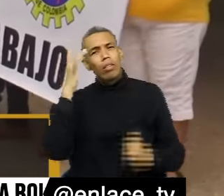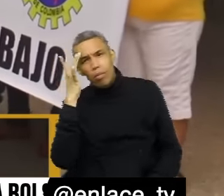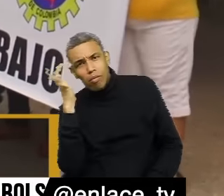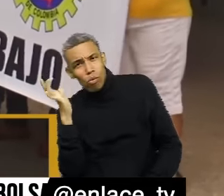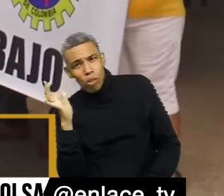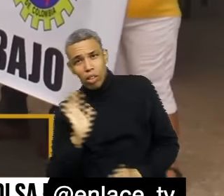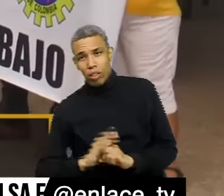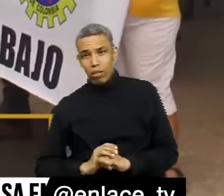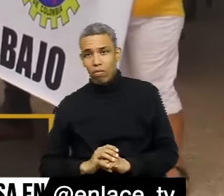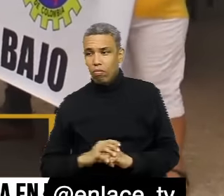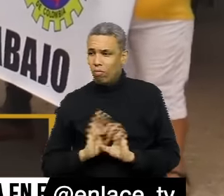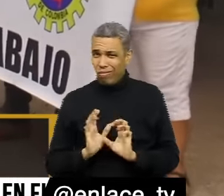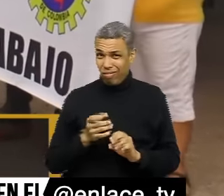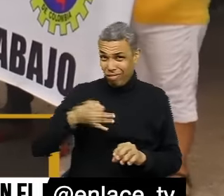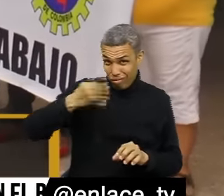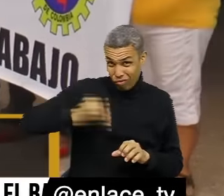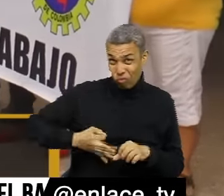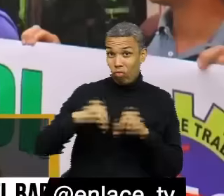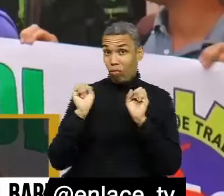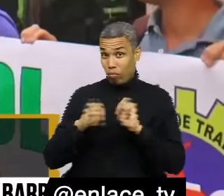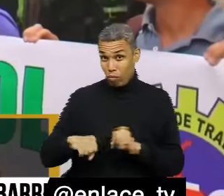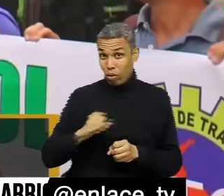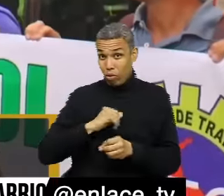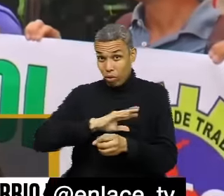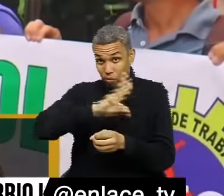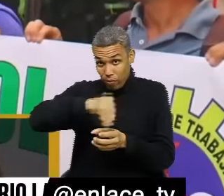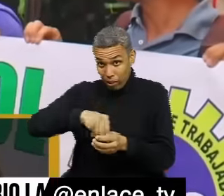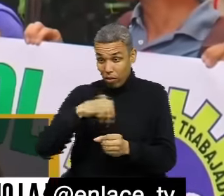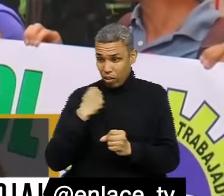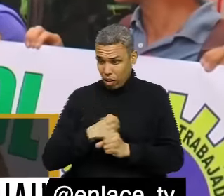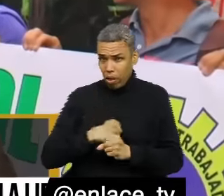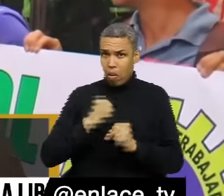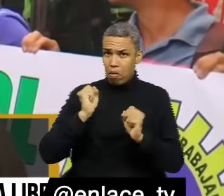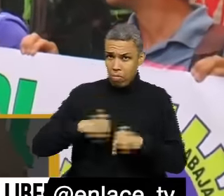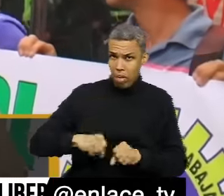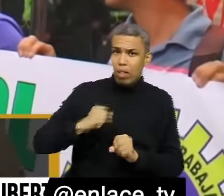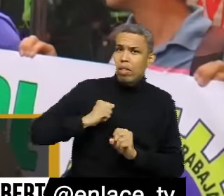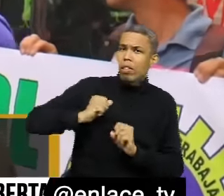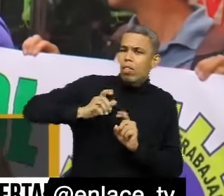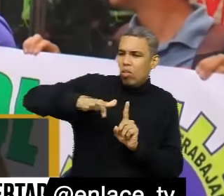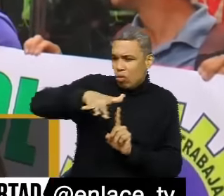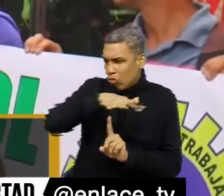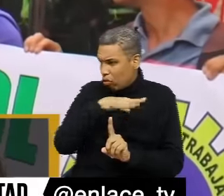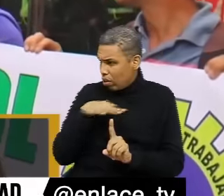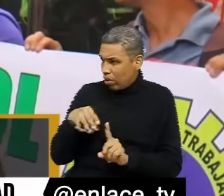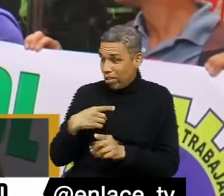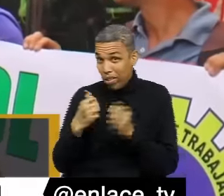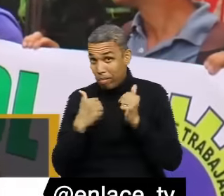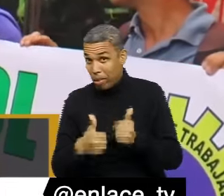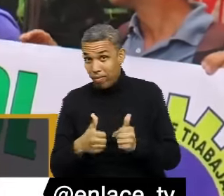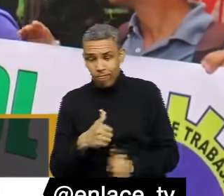existen garantías para realizar su trabajo en la empresa. El día de hoy, como trabajadores,